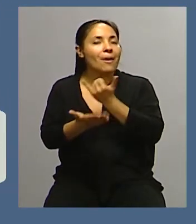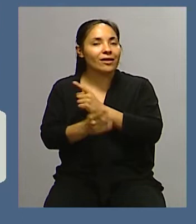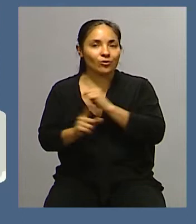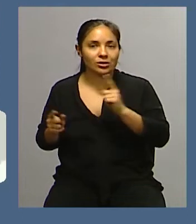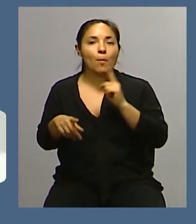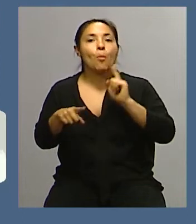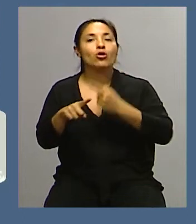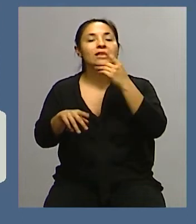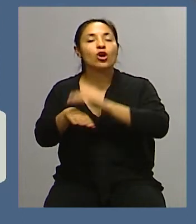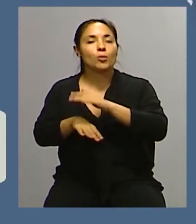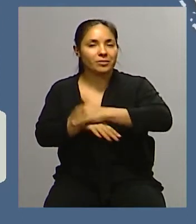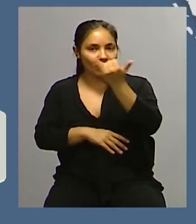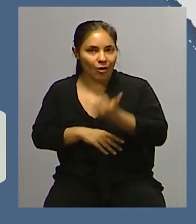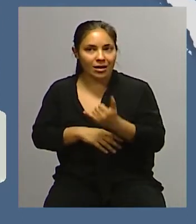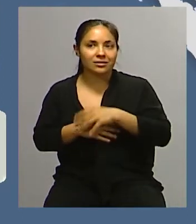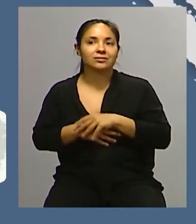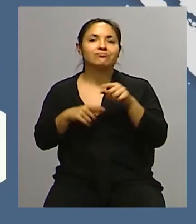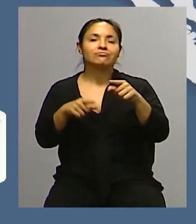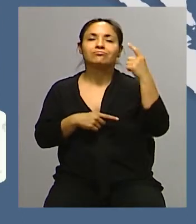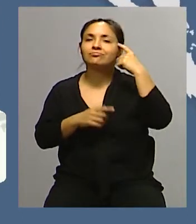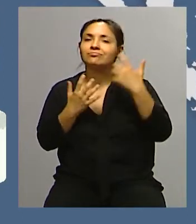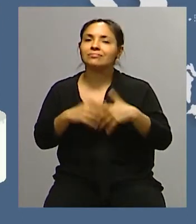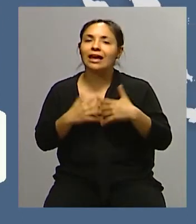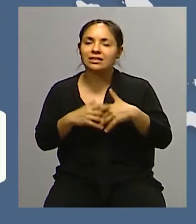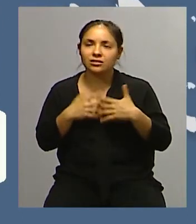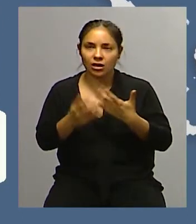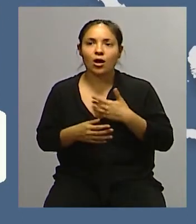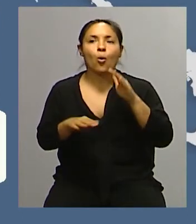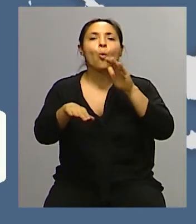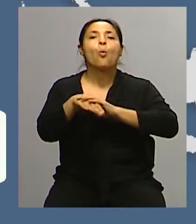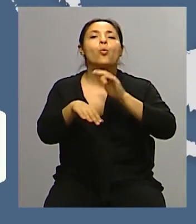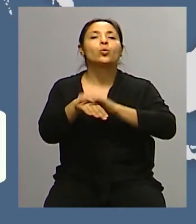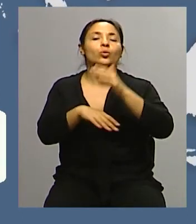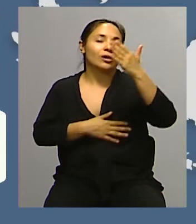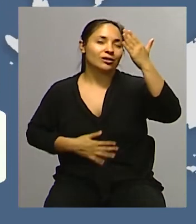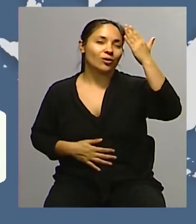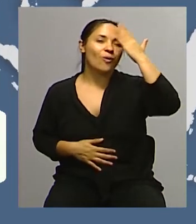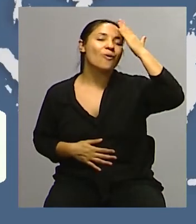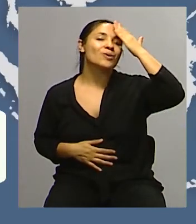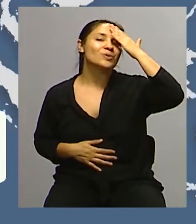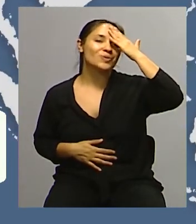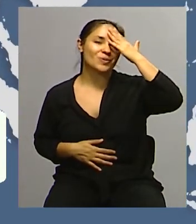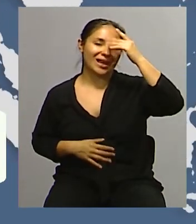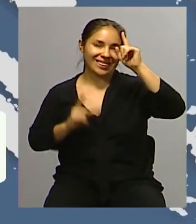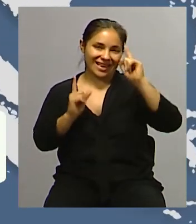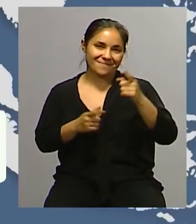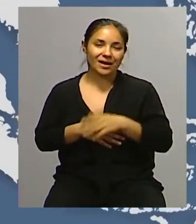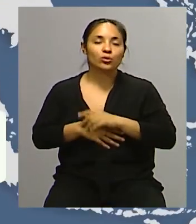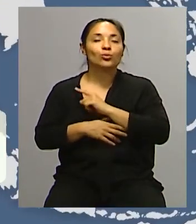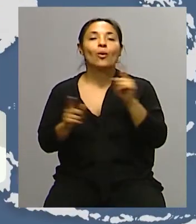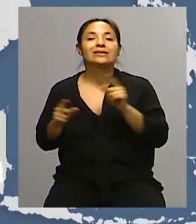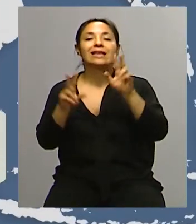O sea, pensemos que estas cuestiones tienen que ver también con aspectos culturales de los países. No es nada más una cuestión